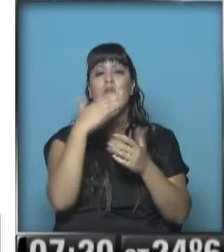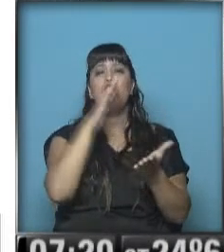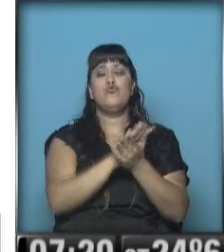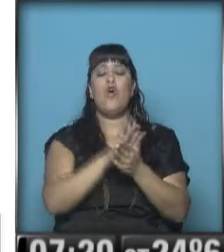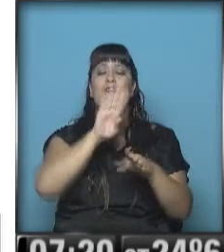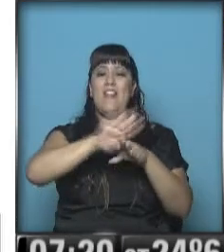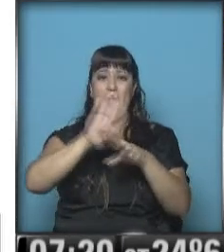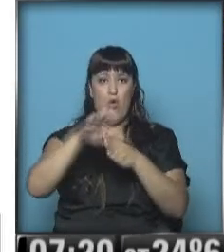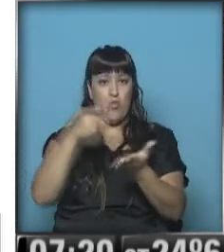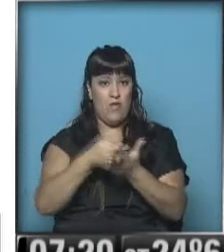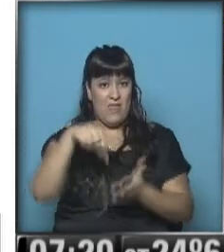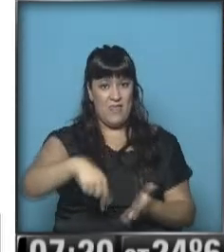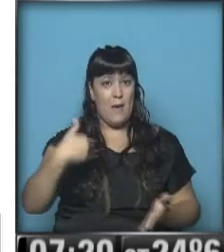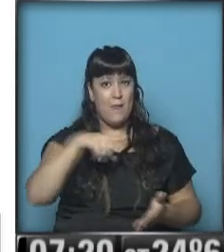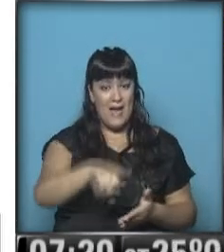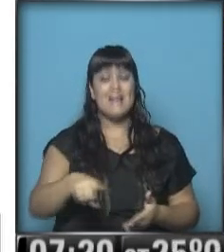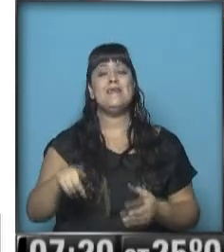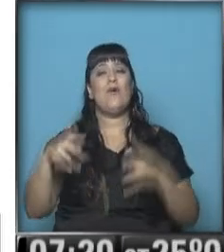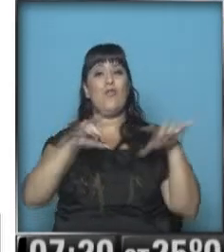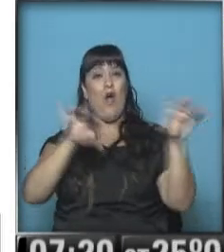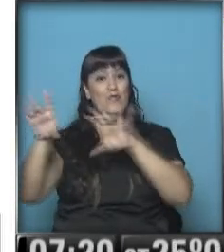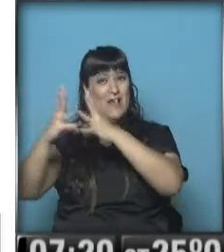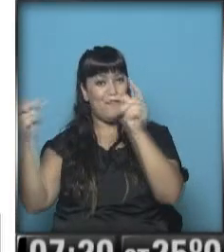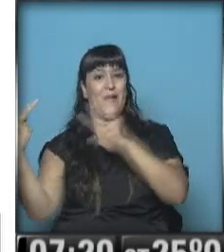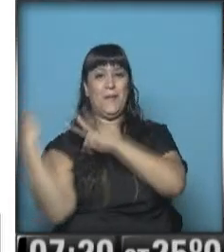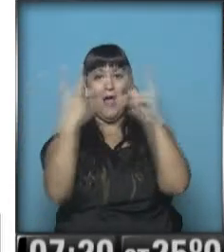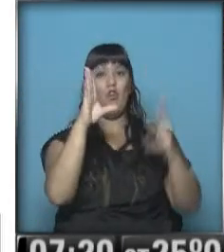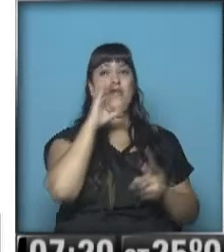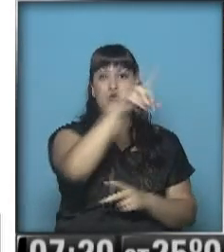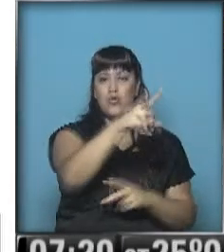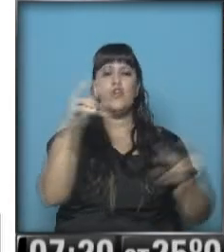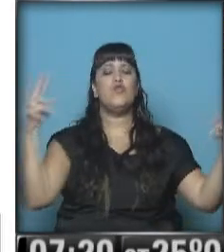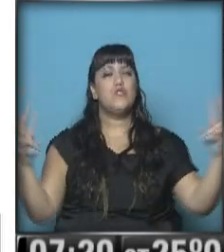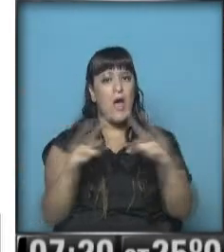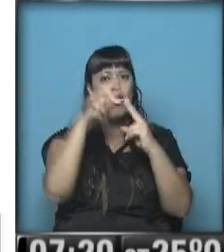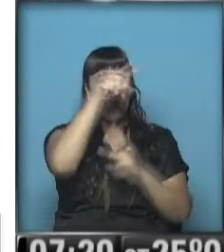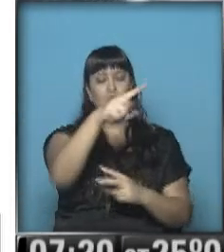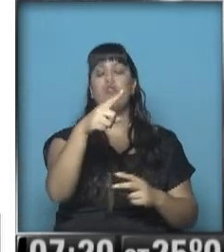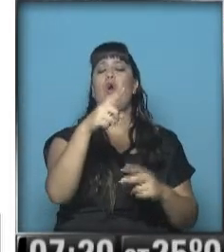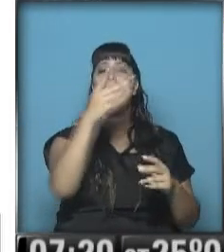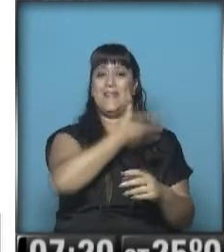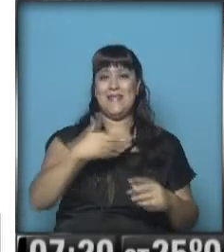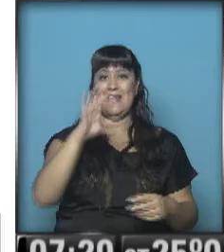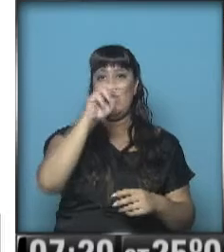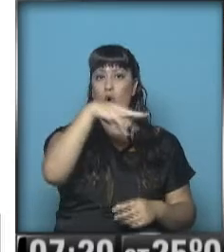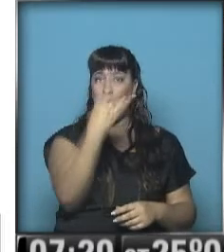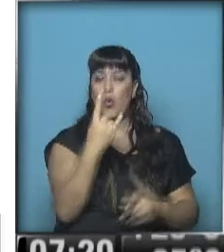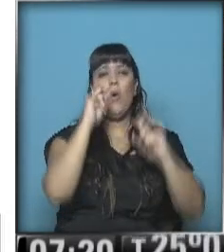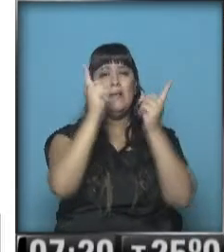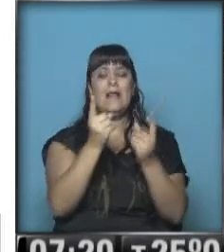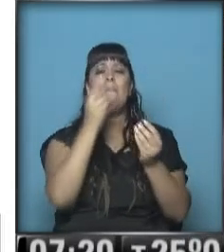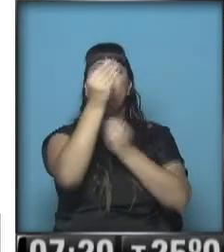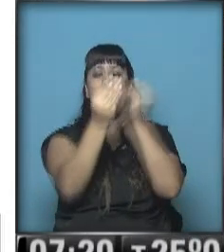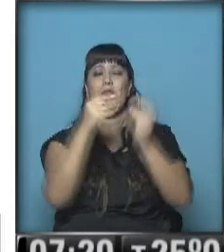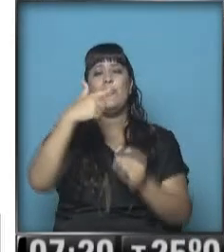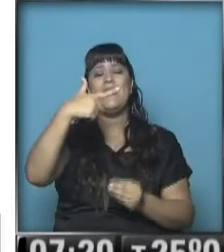G20 partió rumbo a la ONU, donde se reunió con el presidente de la Asamblea General, pero también con miembros de